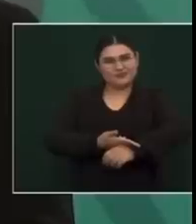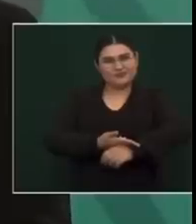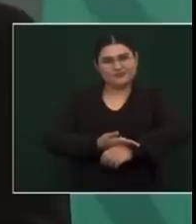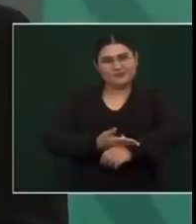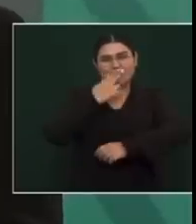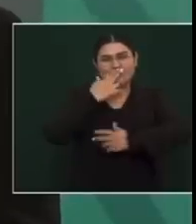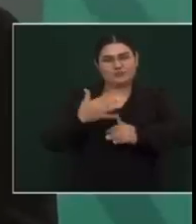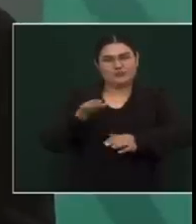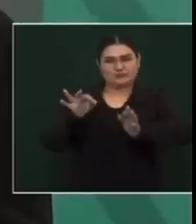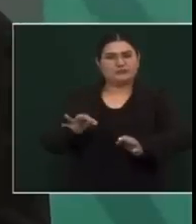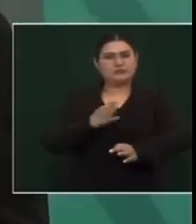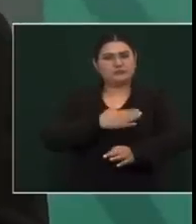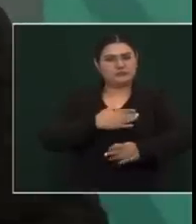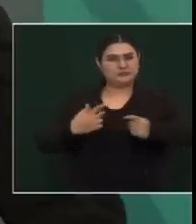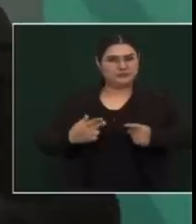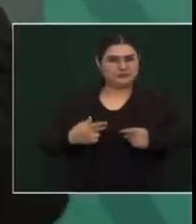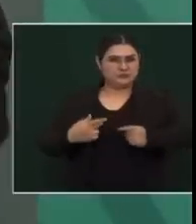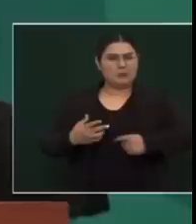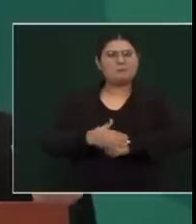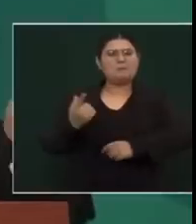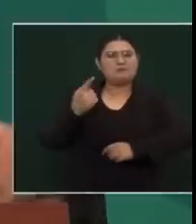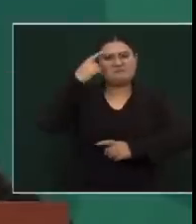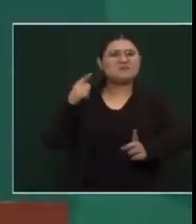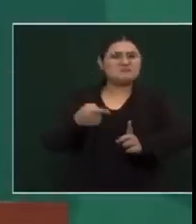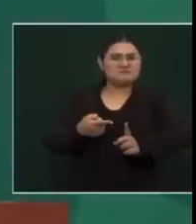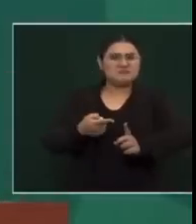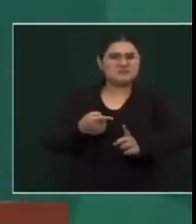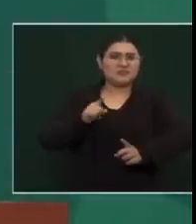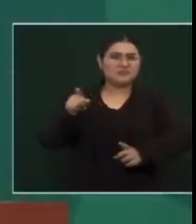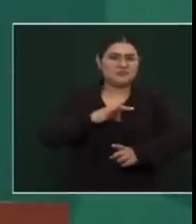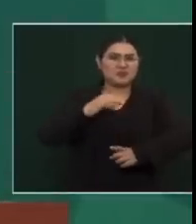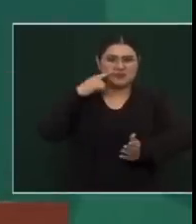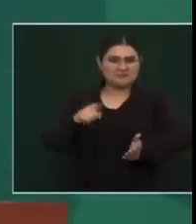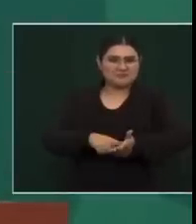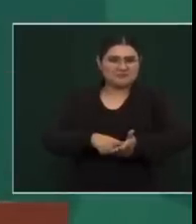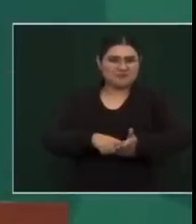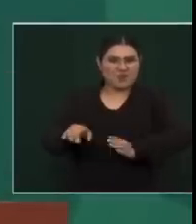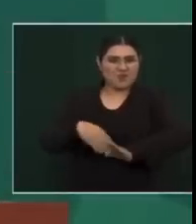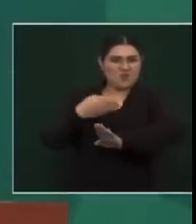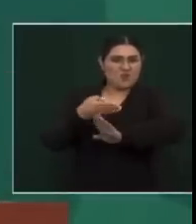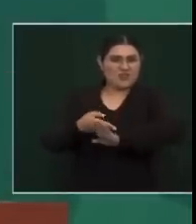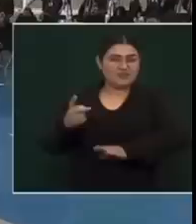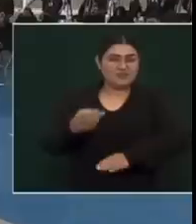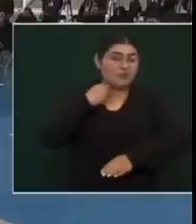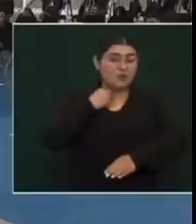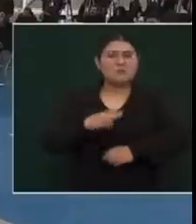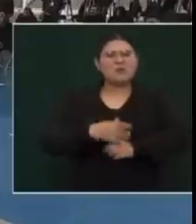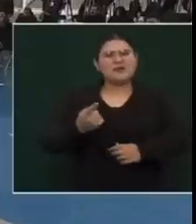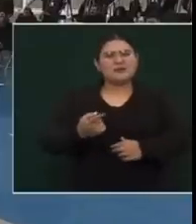sea un agente íntegro, para que presente la denuncia contra el abogado. Porque